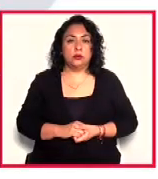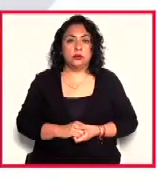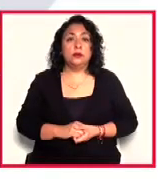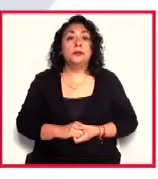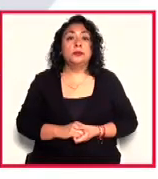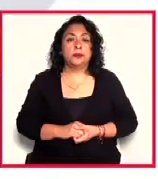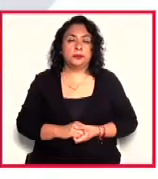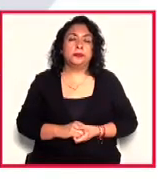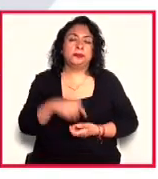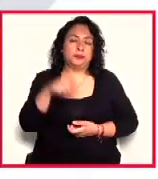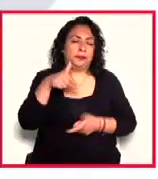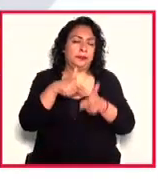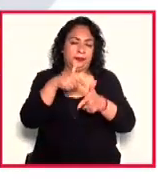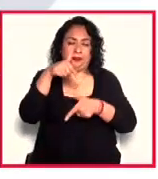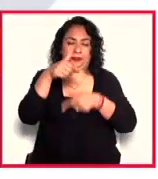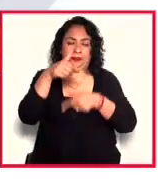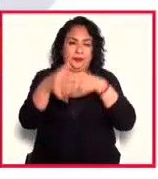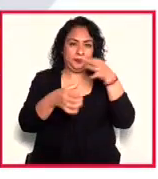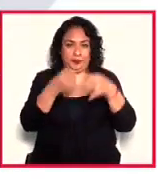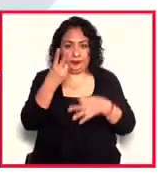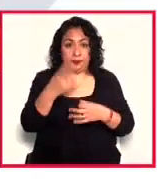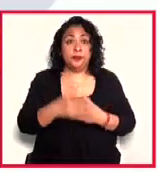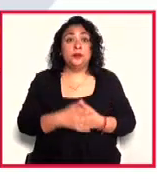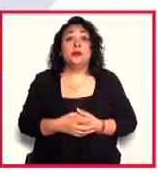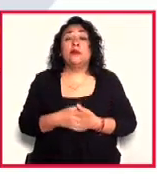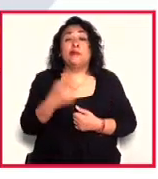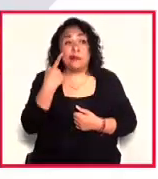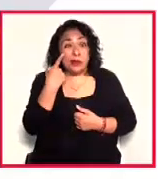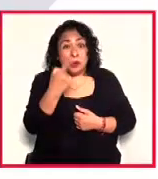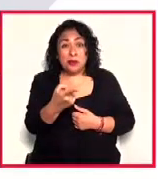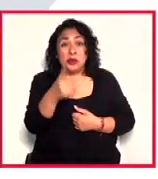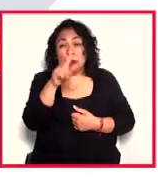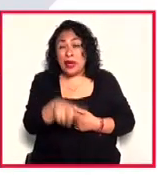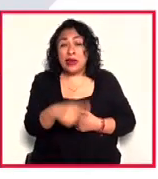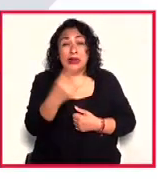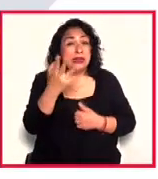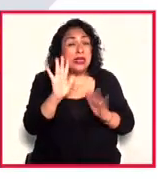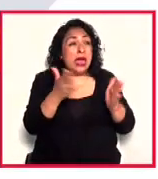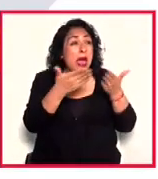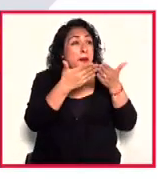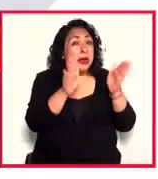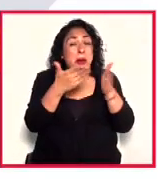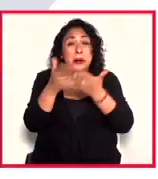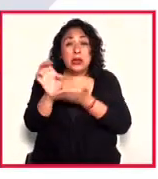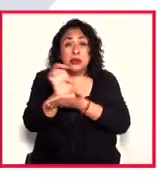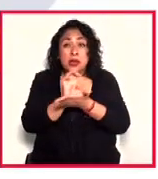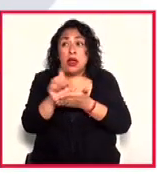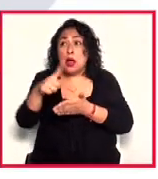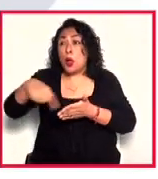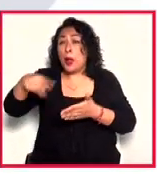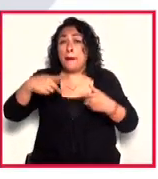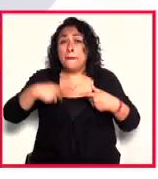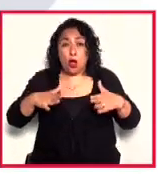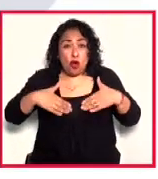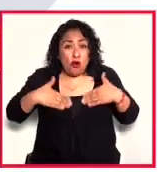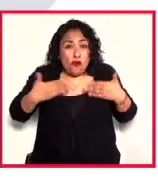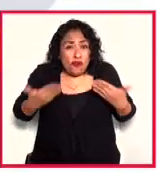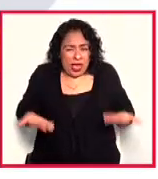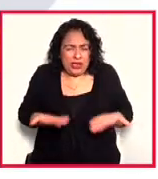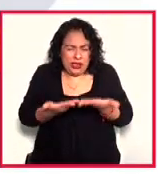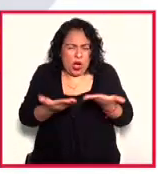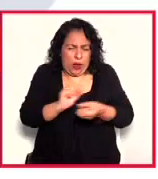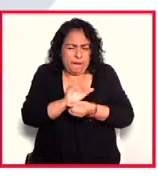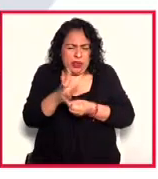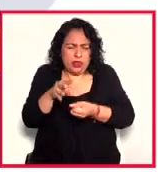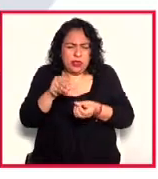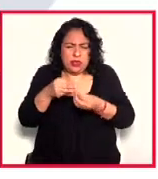Continuamos aquí en Noticias 22. Ante la necesidad de reactivar a los escenarios y recuperar la confianza de la gente en medio de la pandemia, el Teatro de